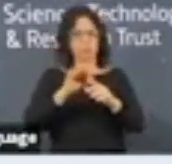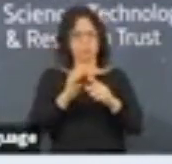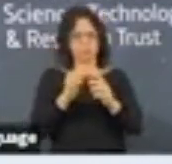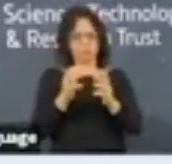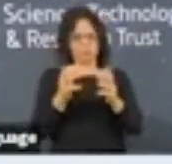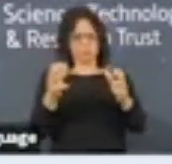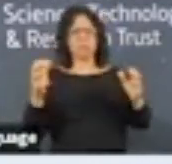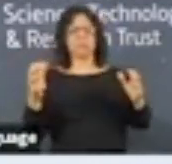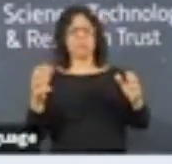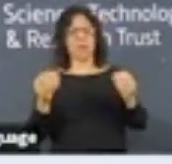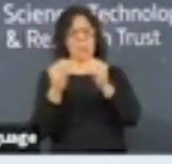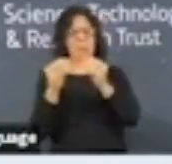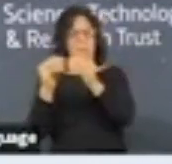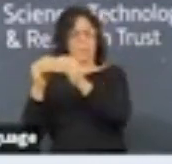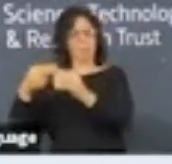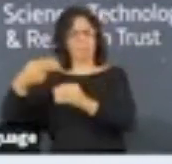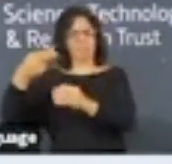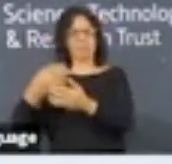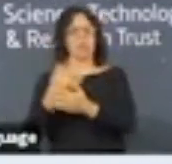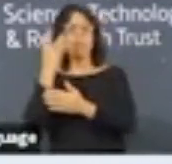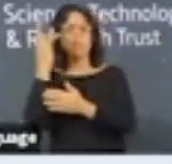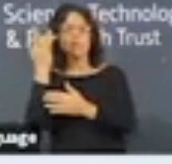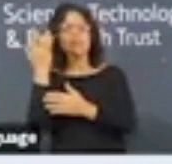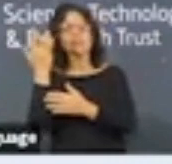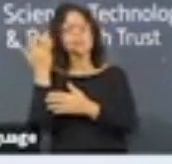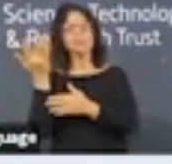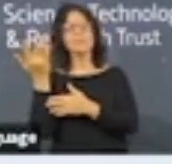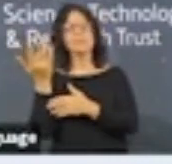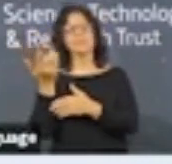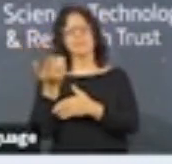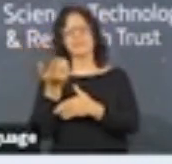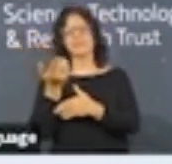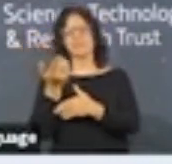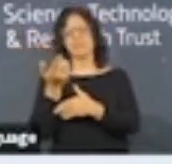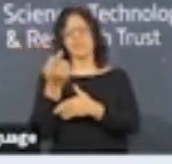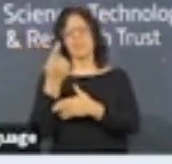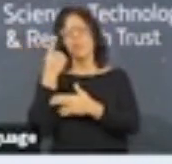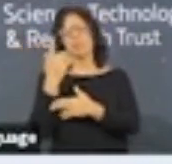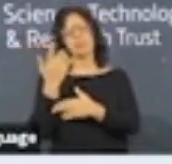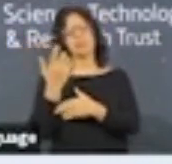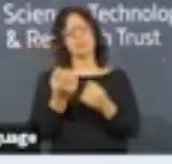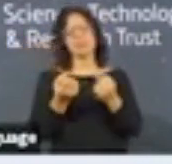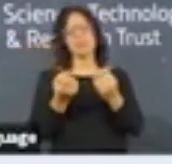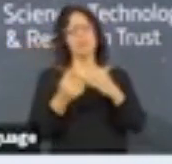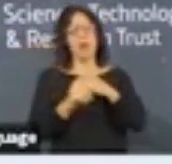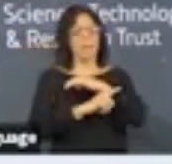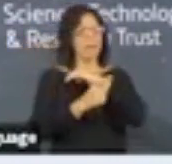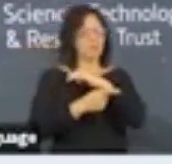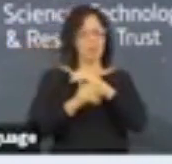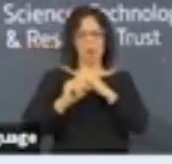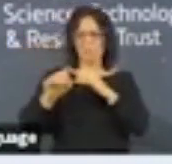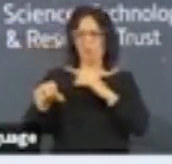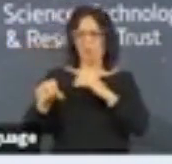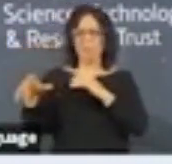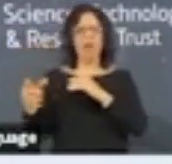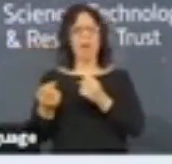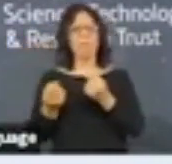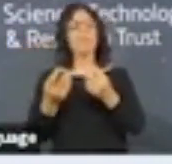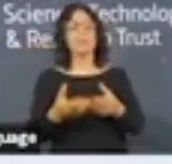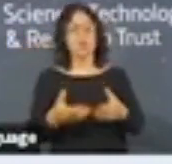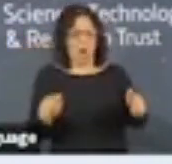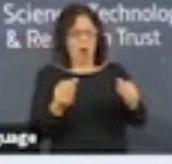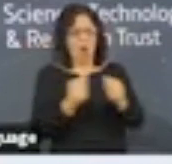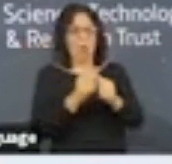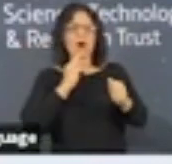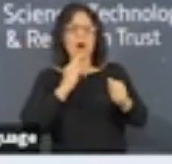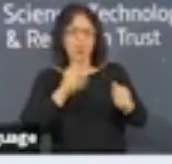Ello se debe a la cantidad de escombros y de recipientes que salieron de las